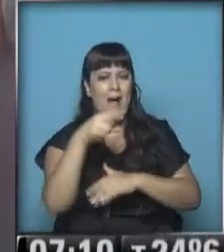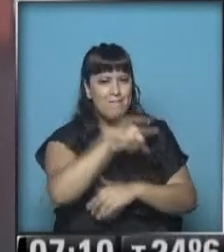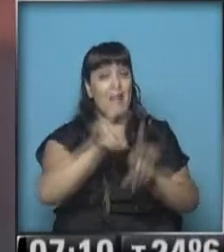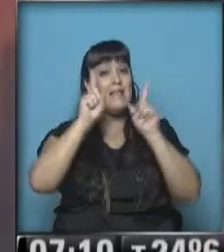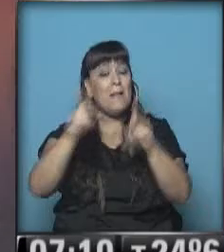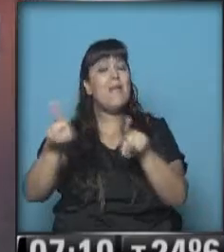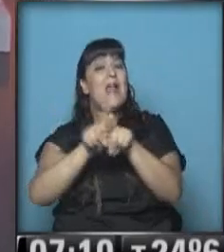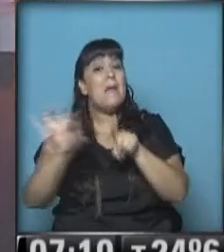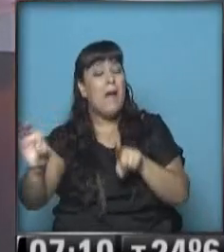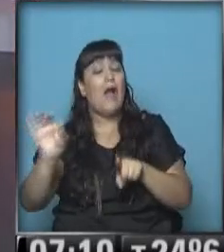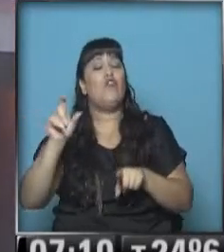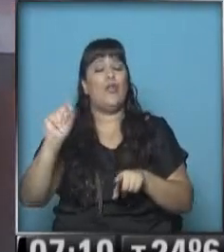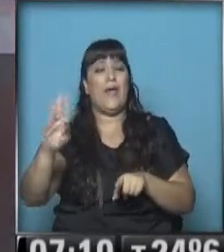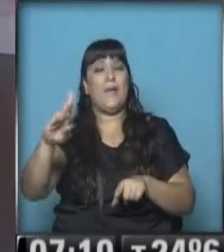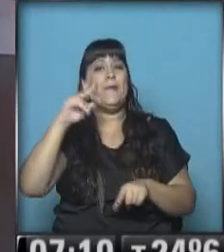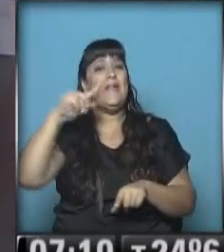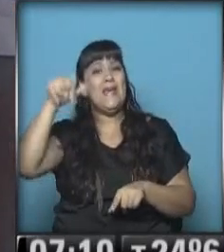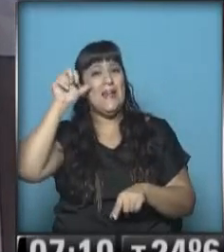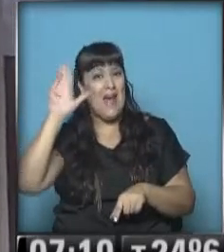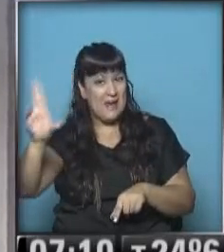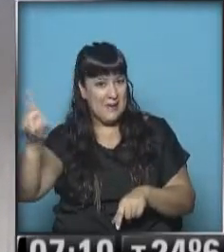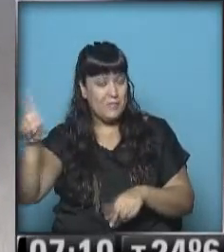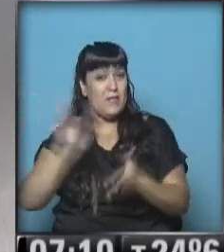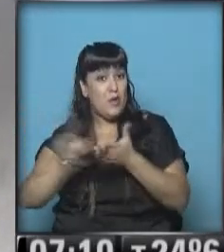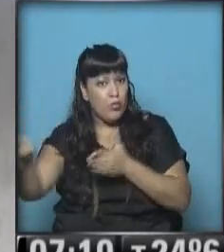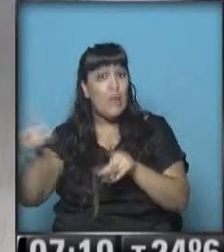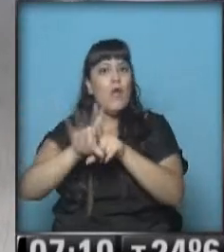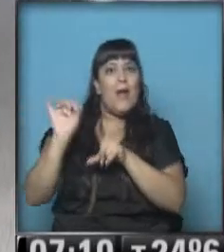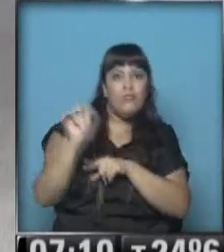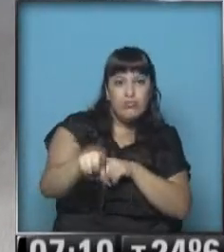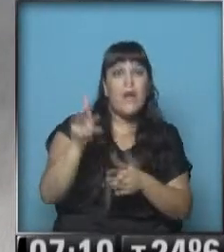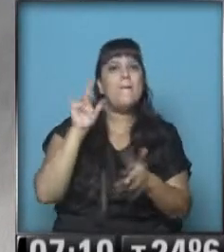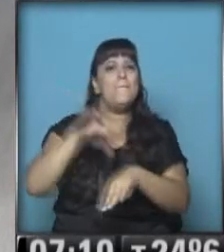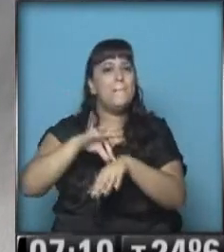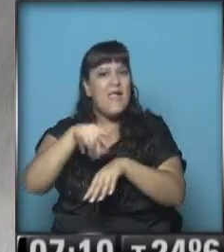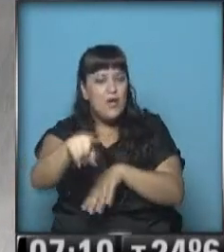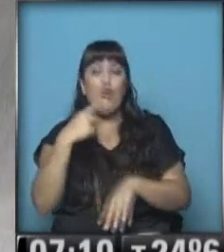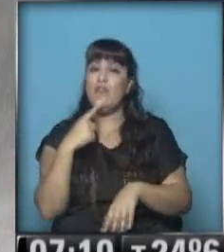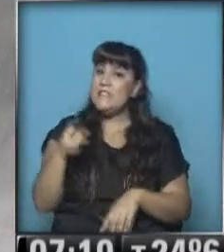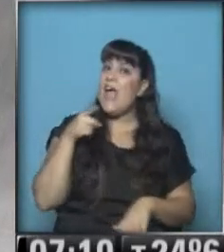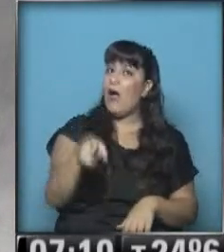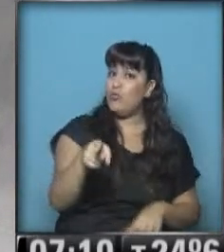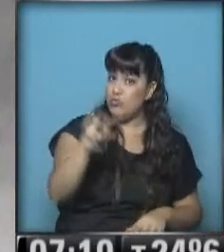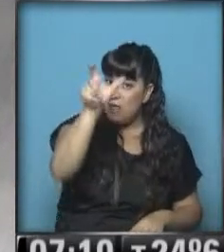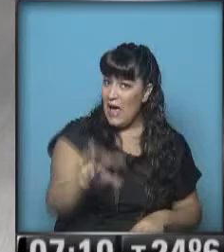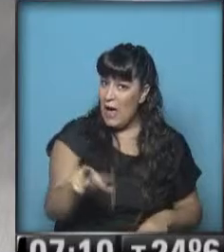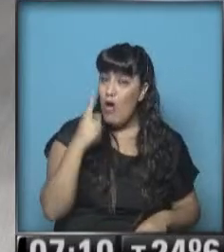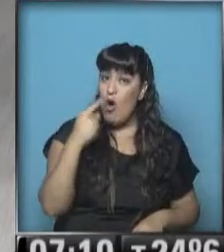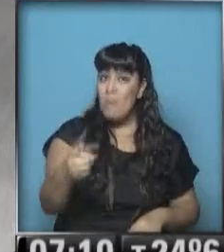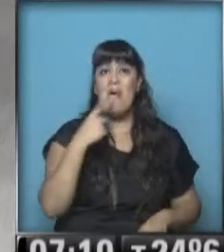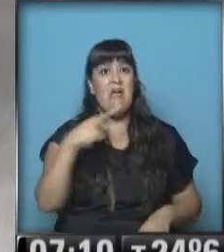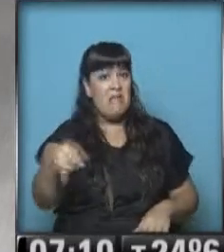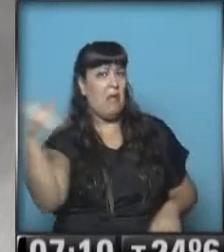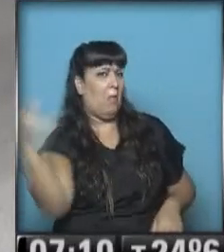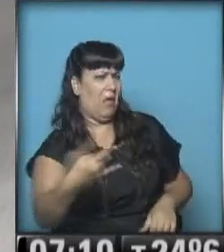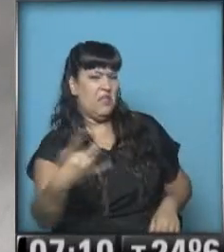hermano de Wiener, que es médico, está siendo acusado, de alguna manera. Dicen que es mentira, que esta mujer